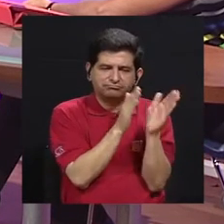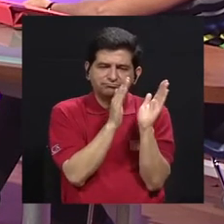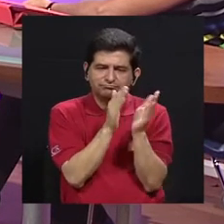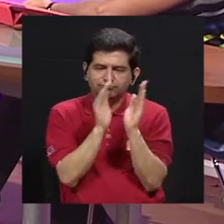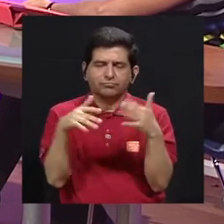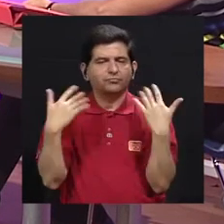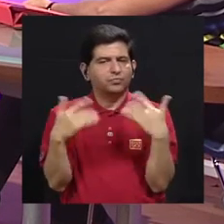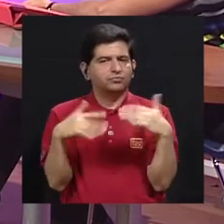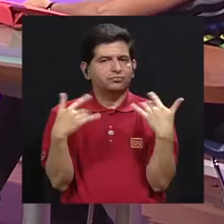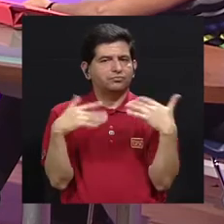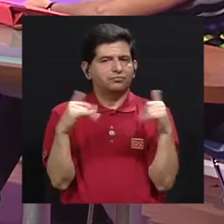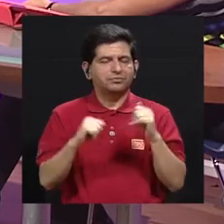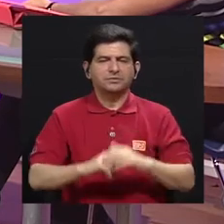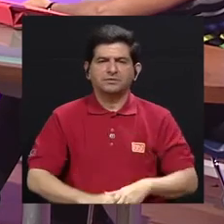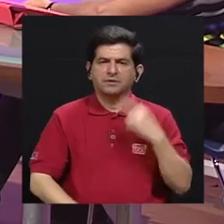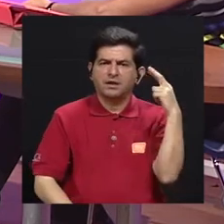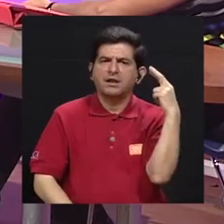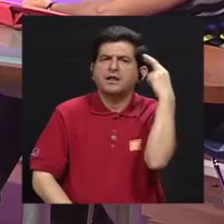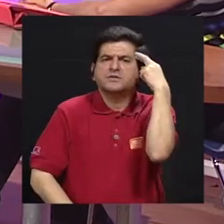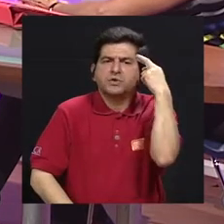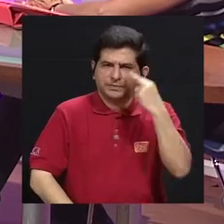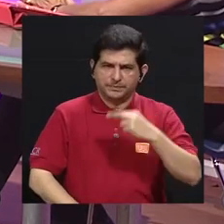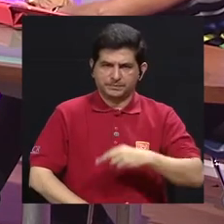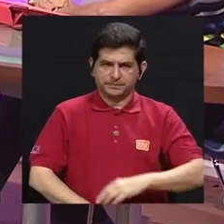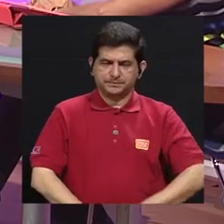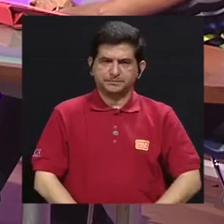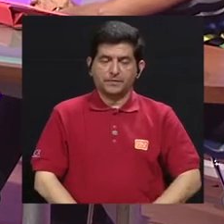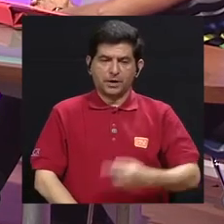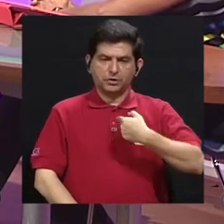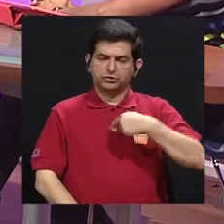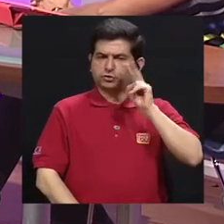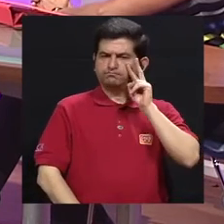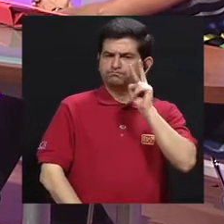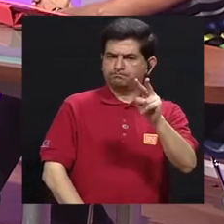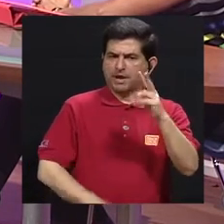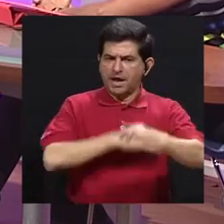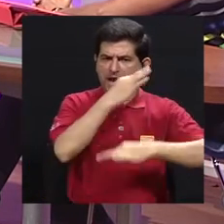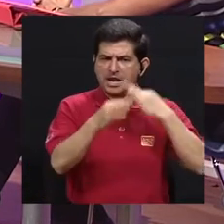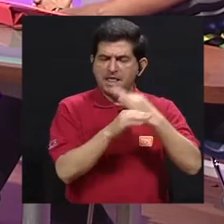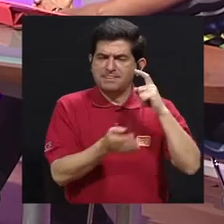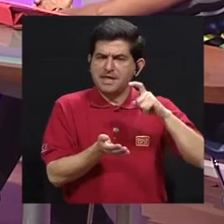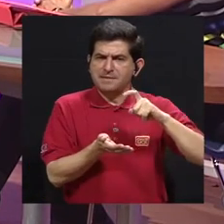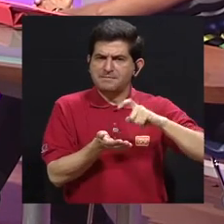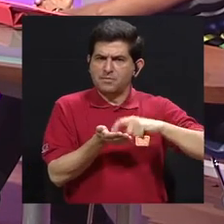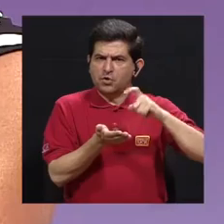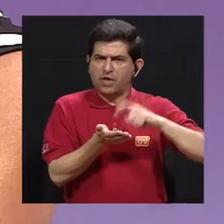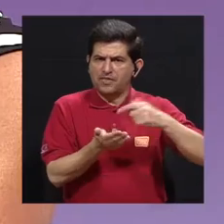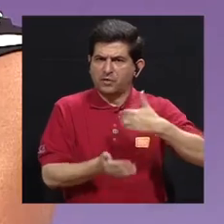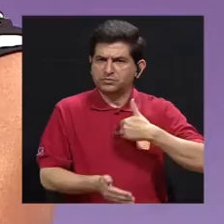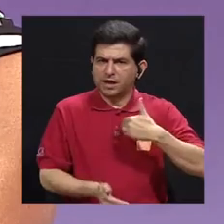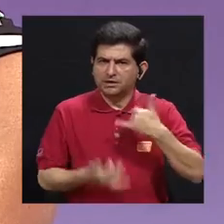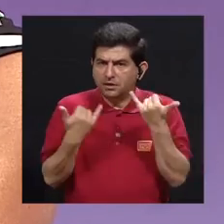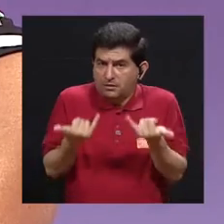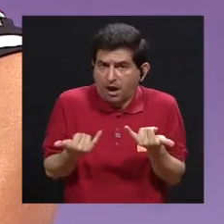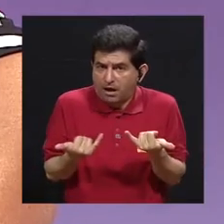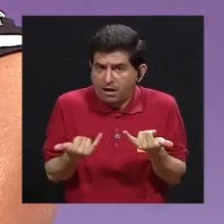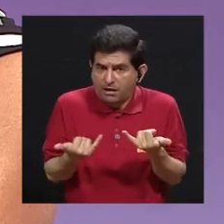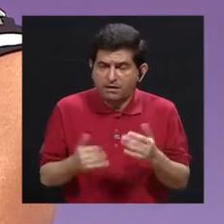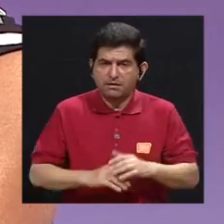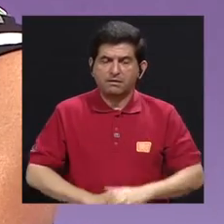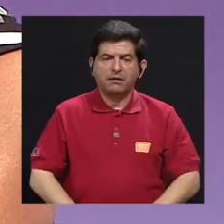tienen que organizarse mucho porque éste tengo que ver el tipo de endeudamiento que tengo